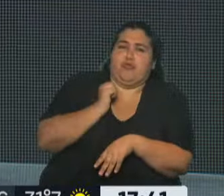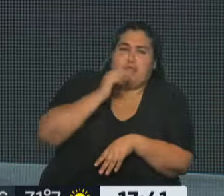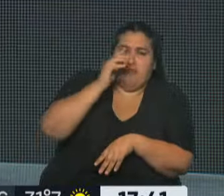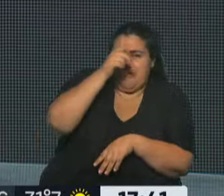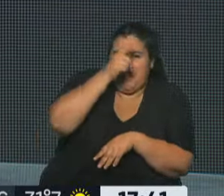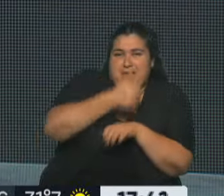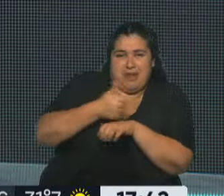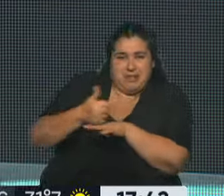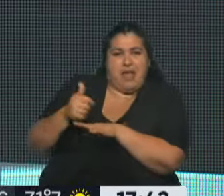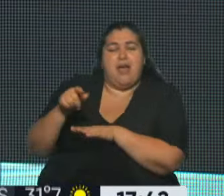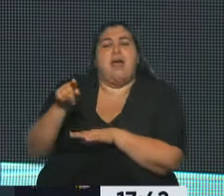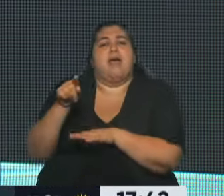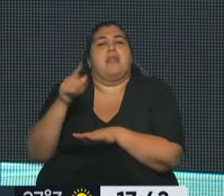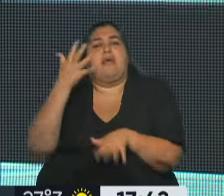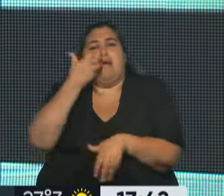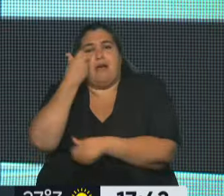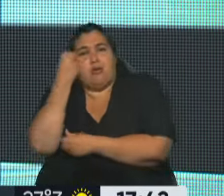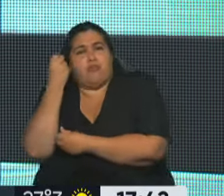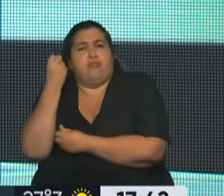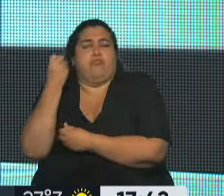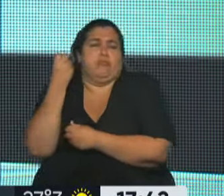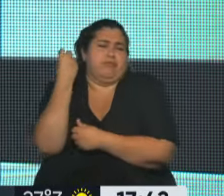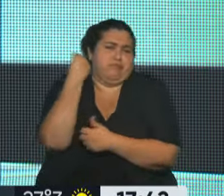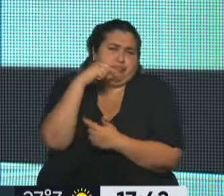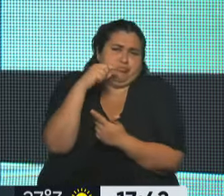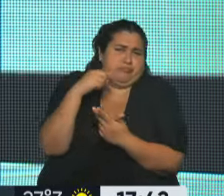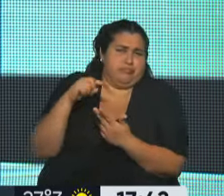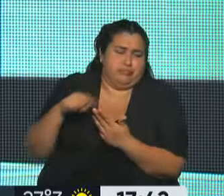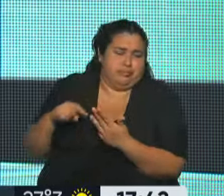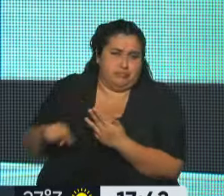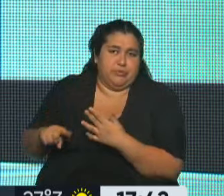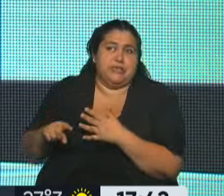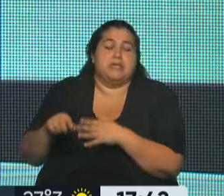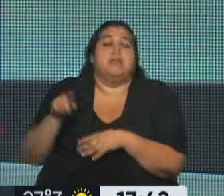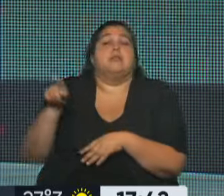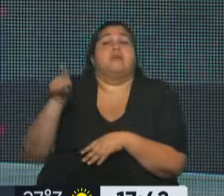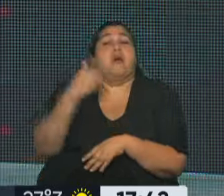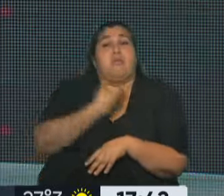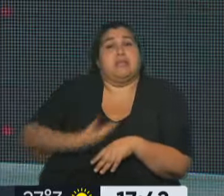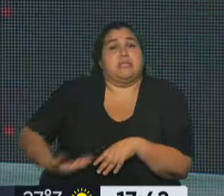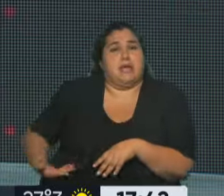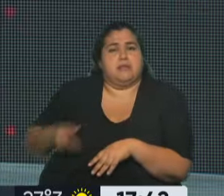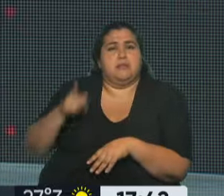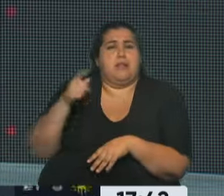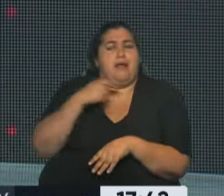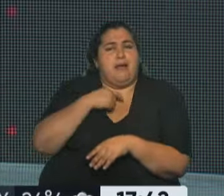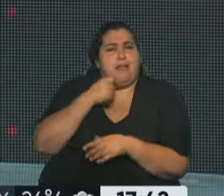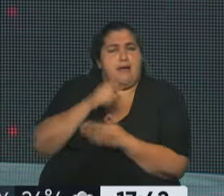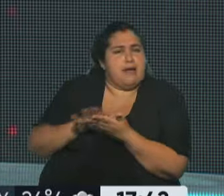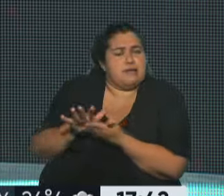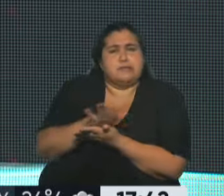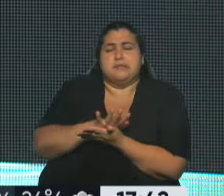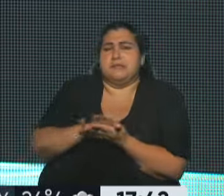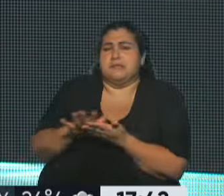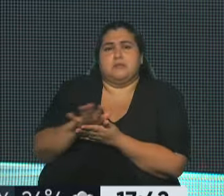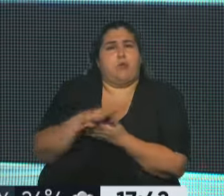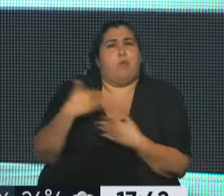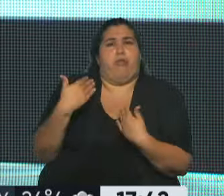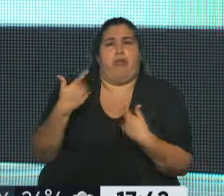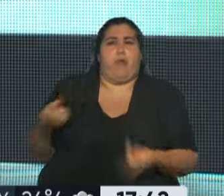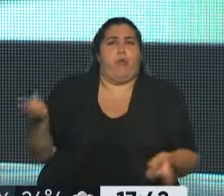los reenes y la mirada de de un presidente que intentaba lograr retomar la